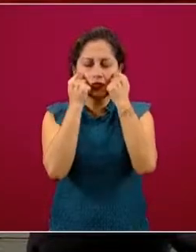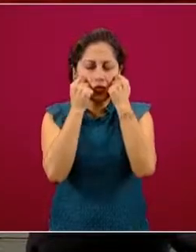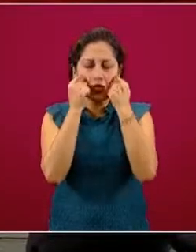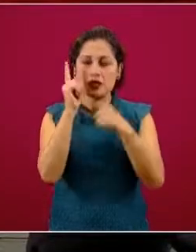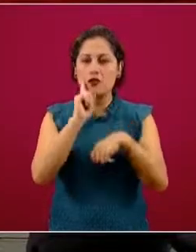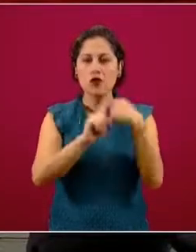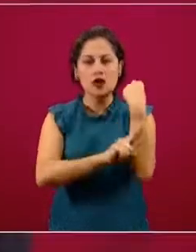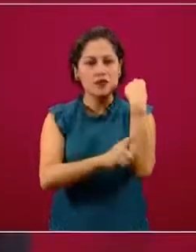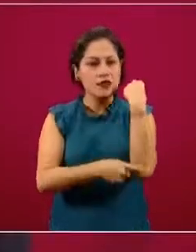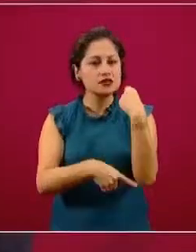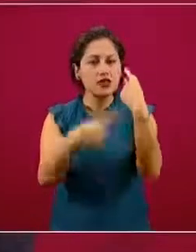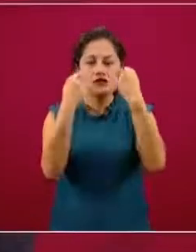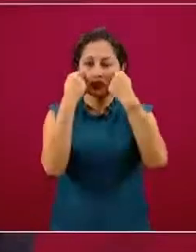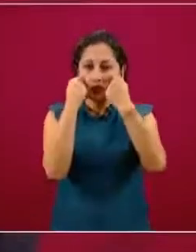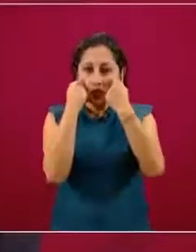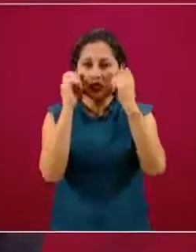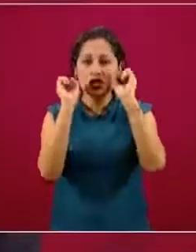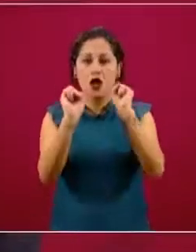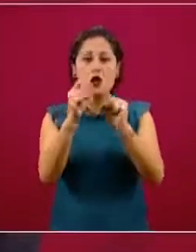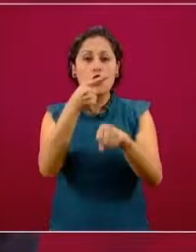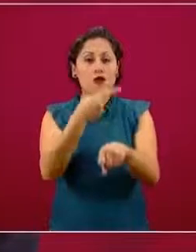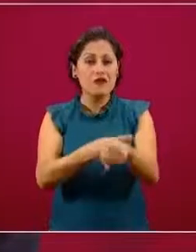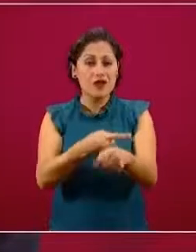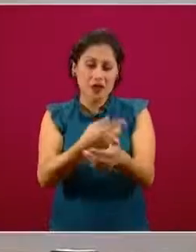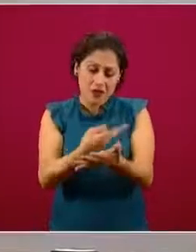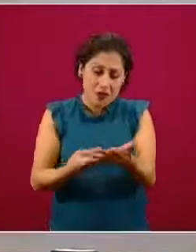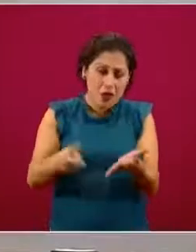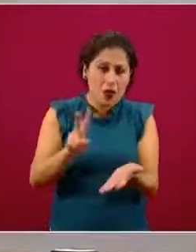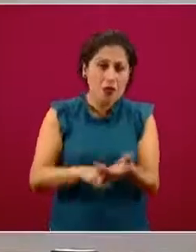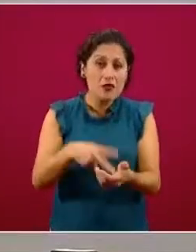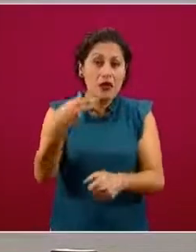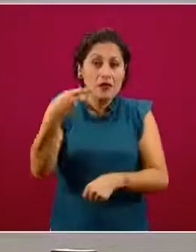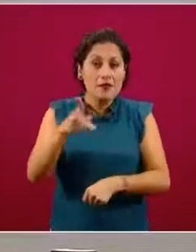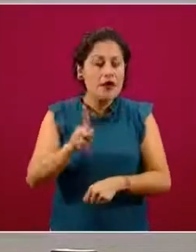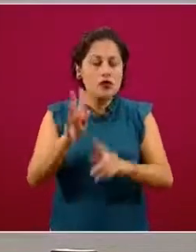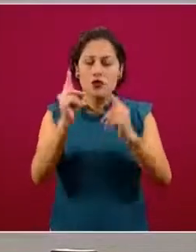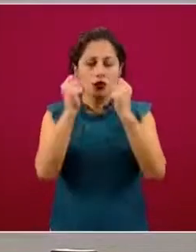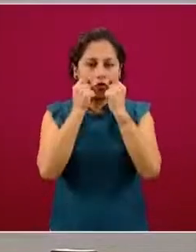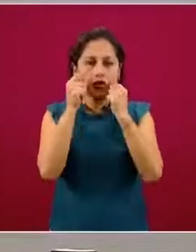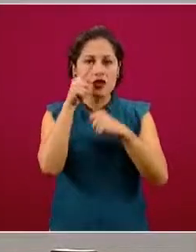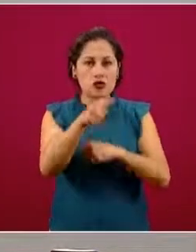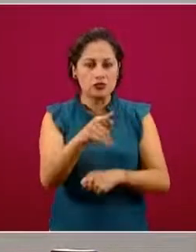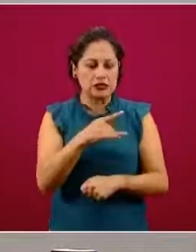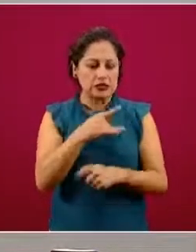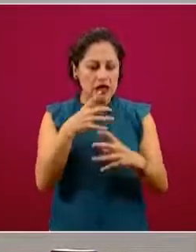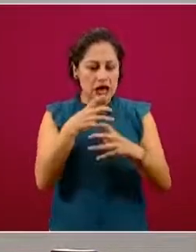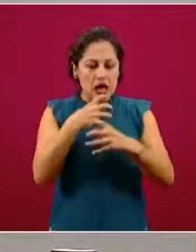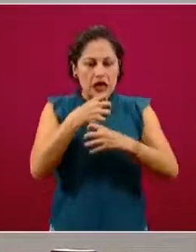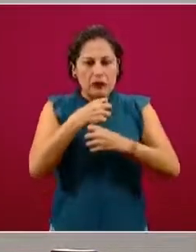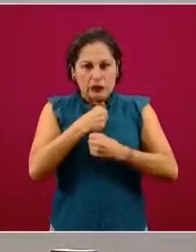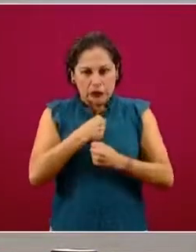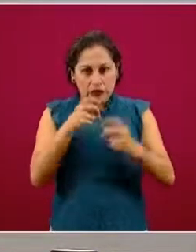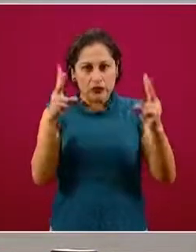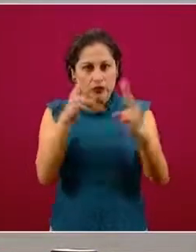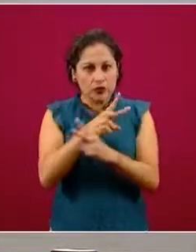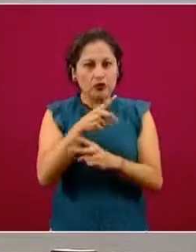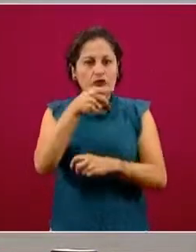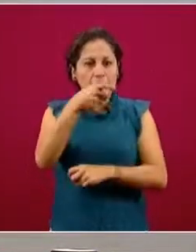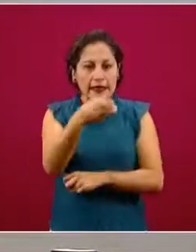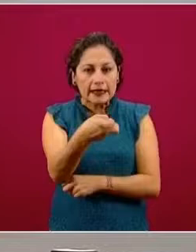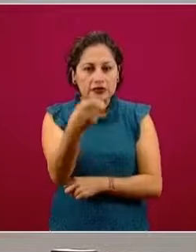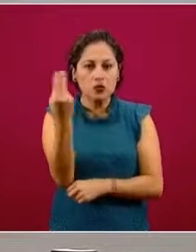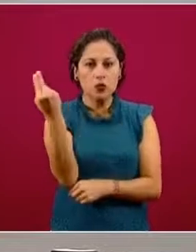embarazada o de que tenga o no enfermedades crónicas, eso es una urgencia. Acuda a consulta